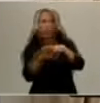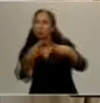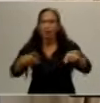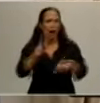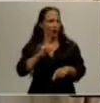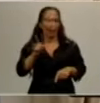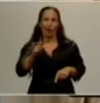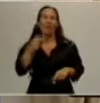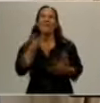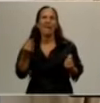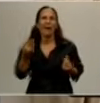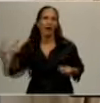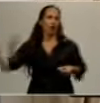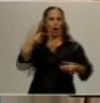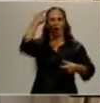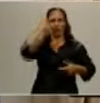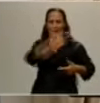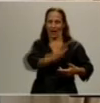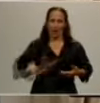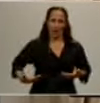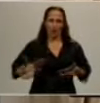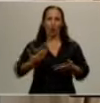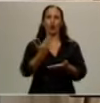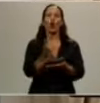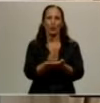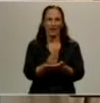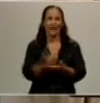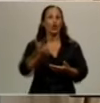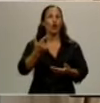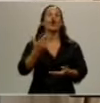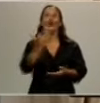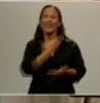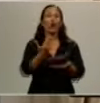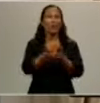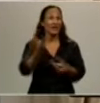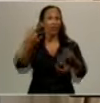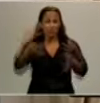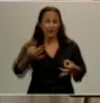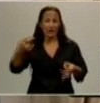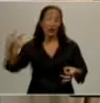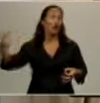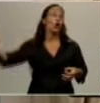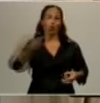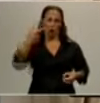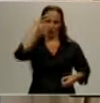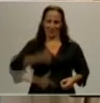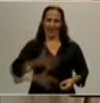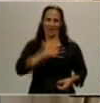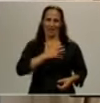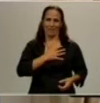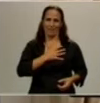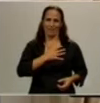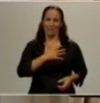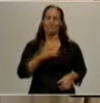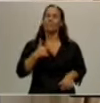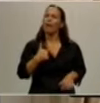atacar y perseguir al gobierno, y en especial, dentro del gobierno, a esta presidenta. Yo quiero también decirles algo, argentinos.